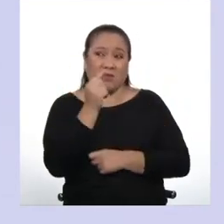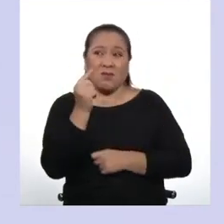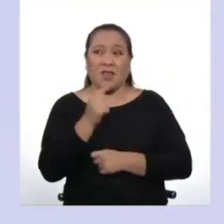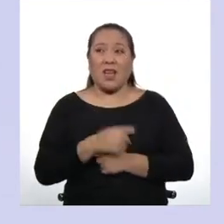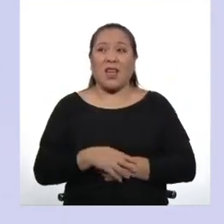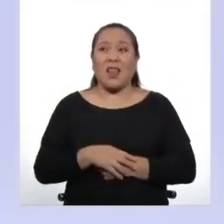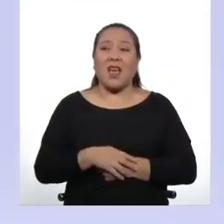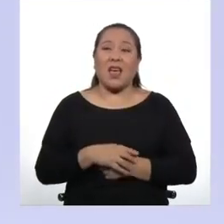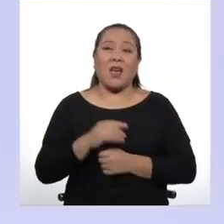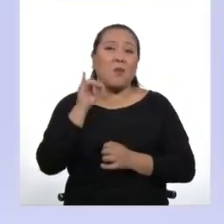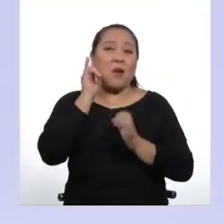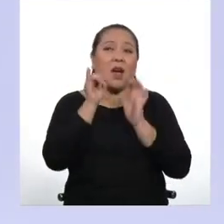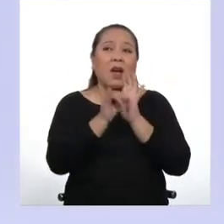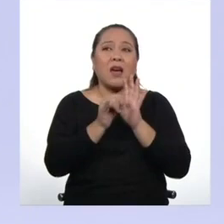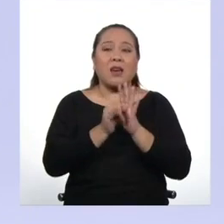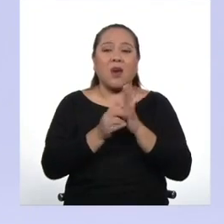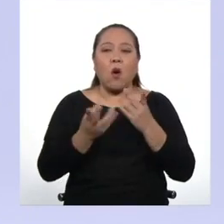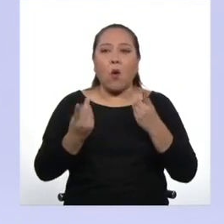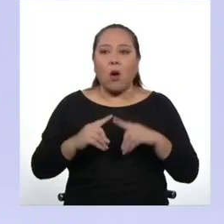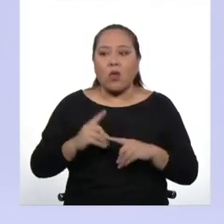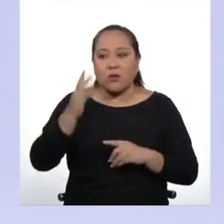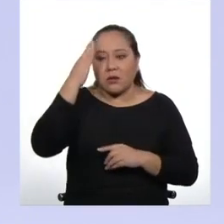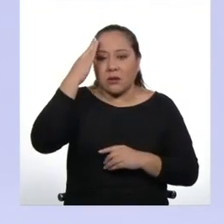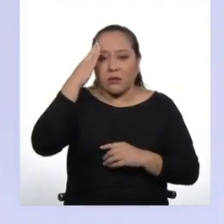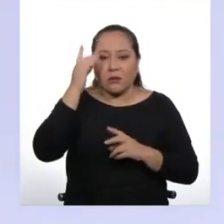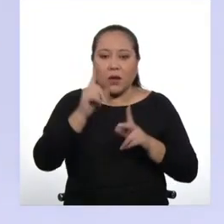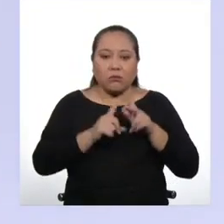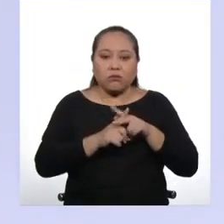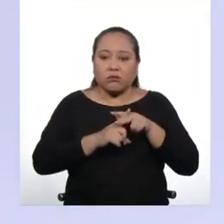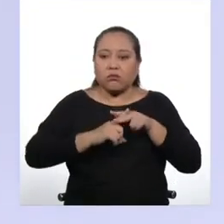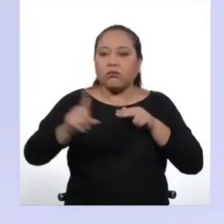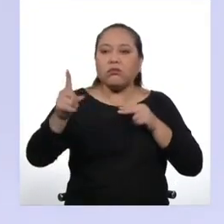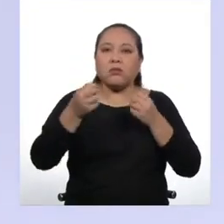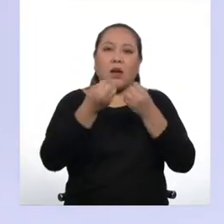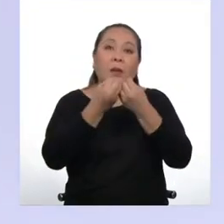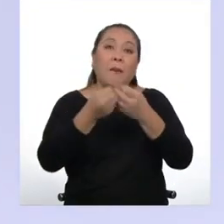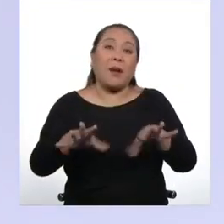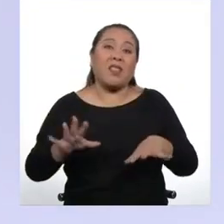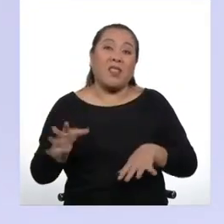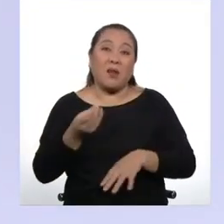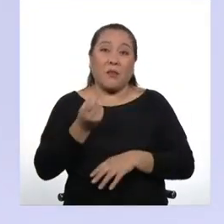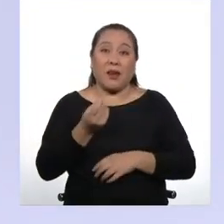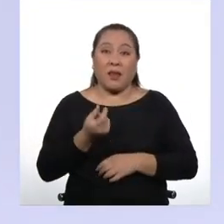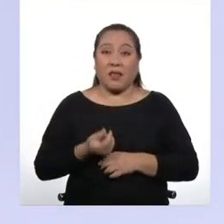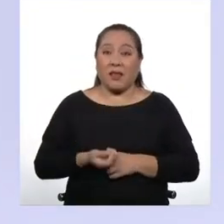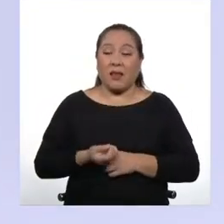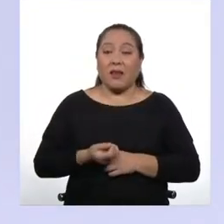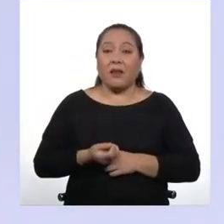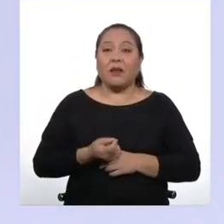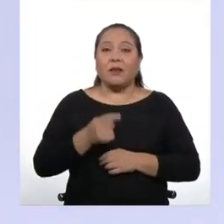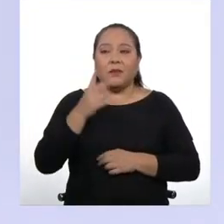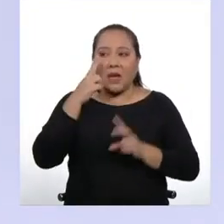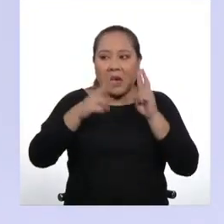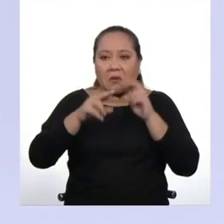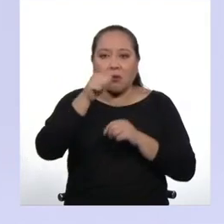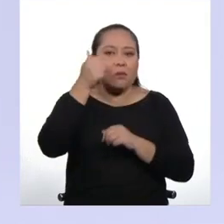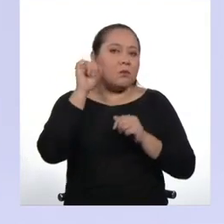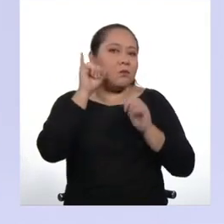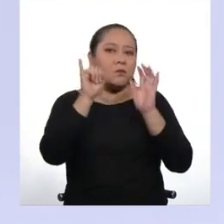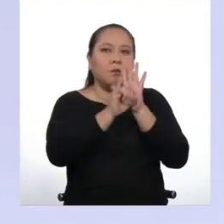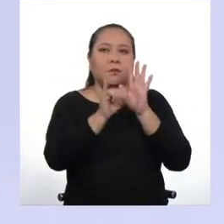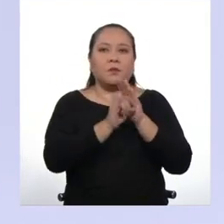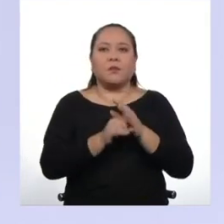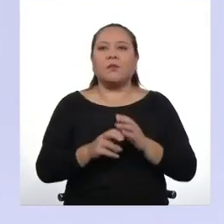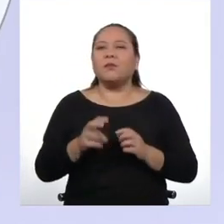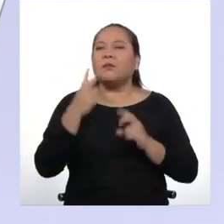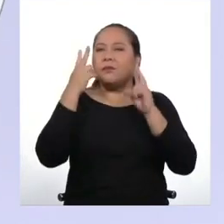la imagen cuando nos enteramos de la noticia. Sigamos observando otras imágenes. ¿Qué ven en